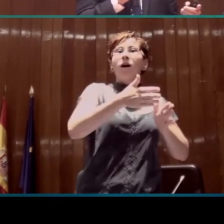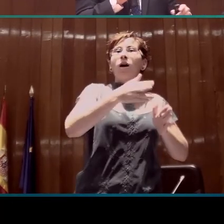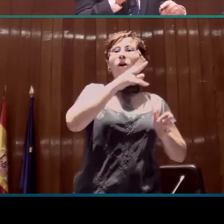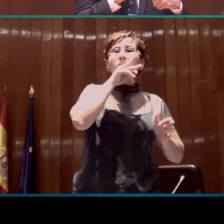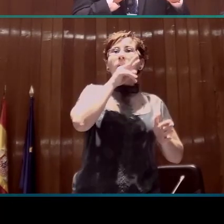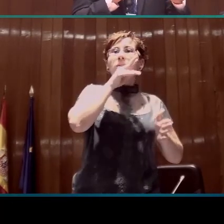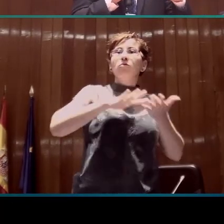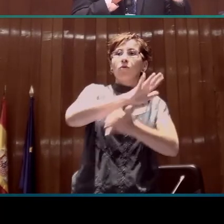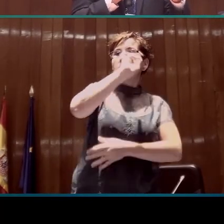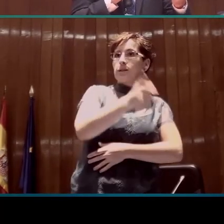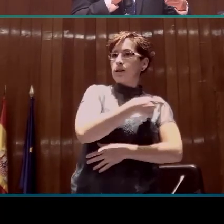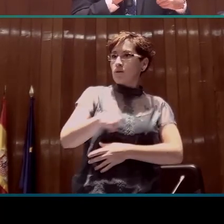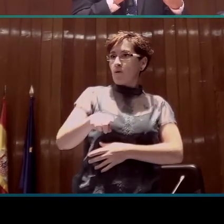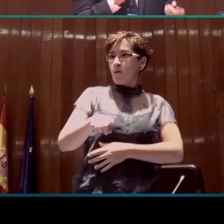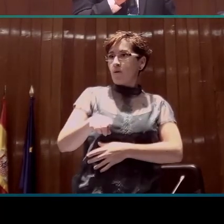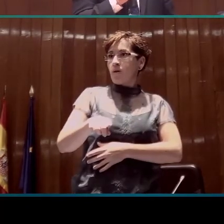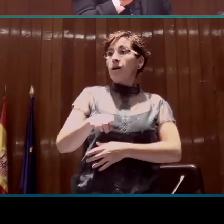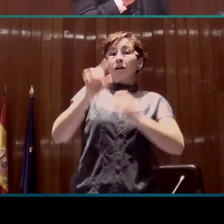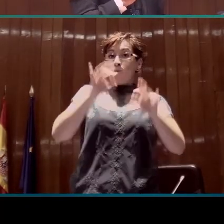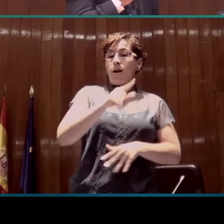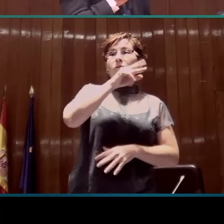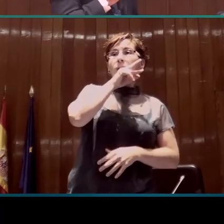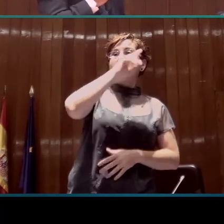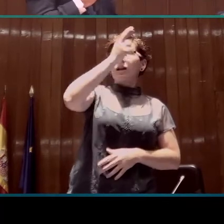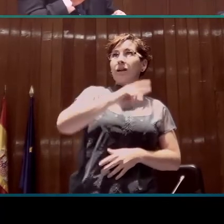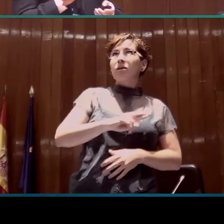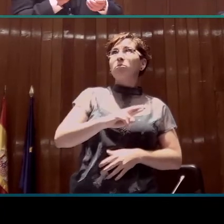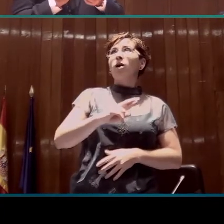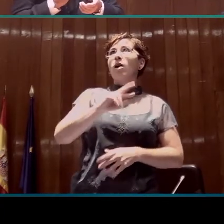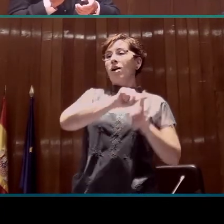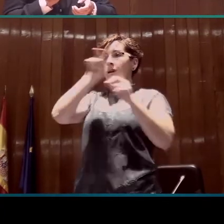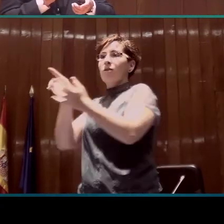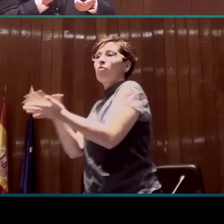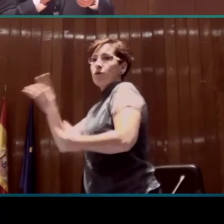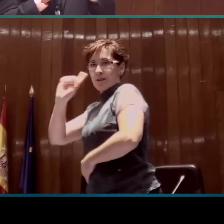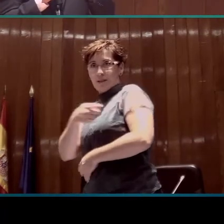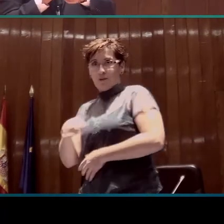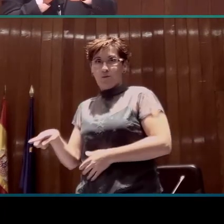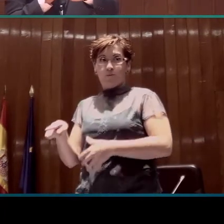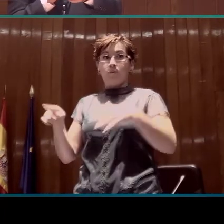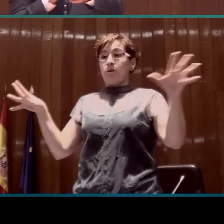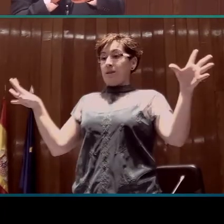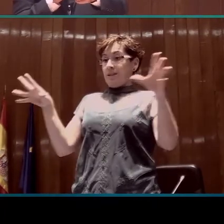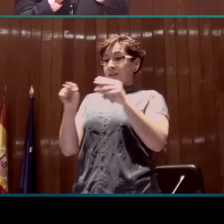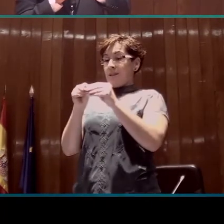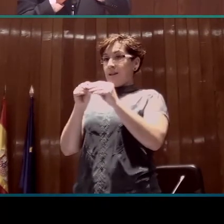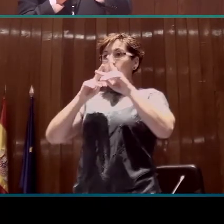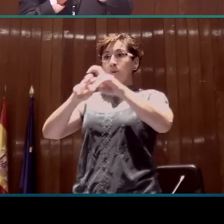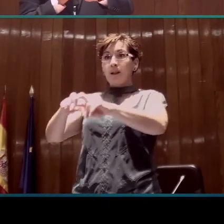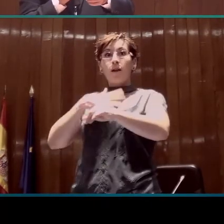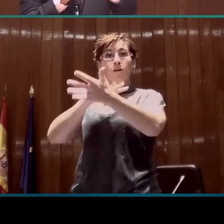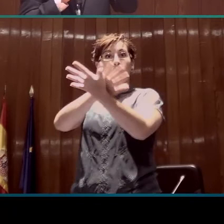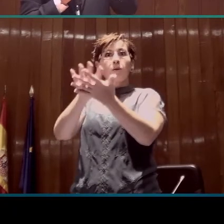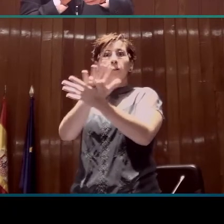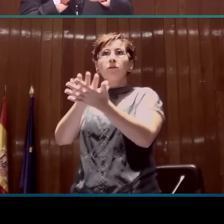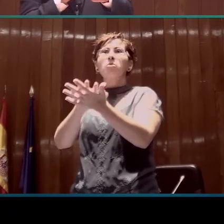esta tarea, para rima o para ataque. Por tanto, en ese sentido, la investigación sobre lengua de signos puede ser